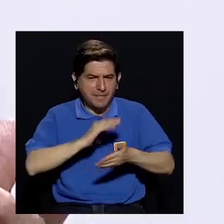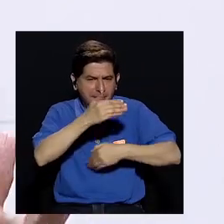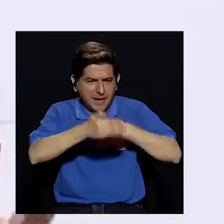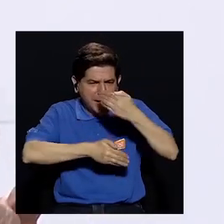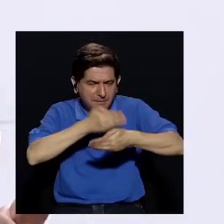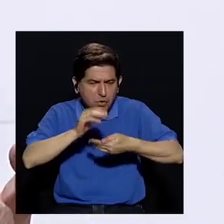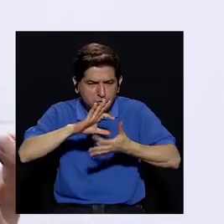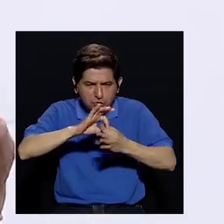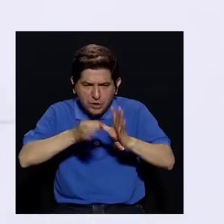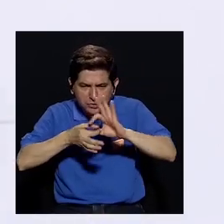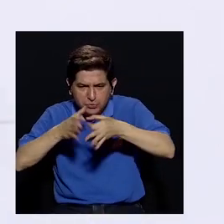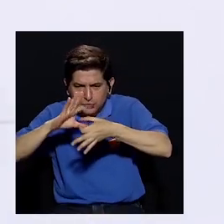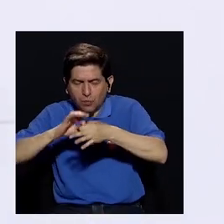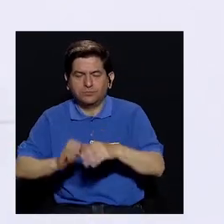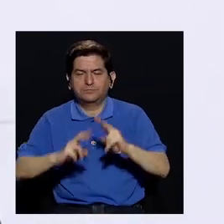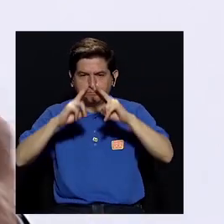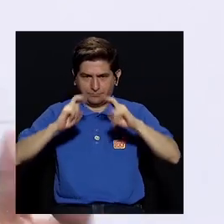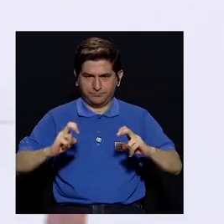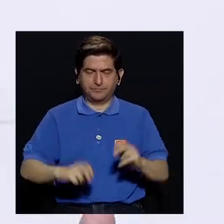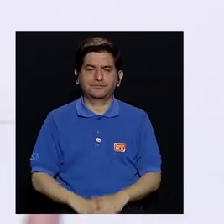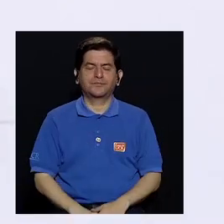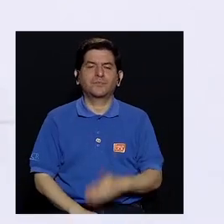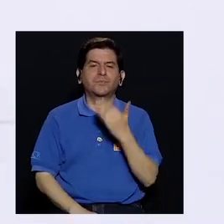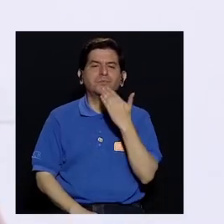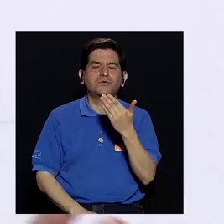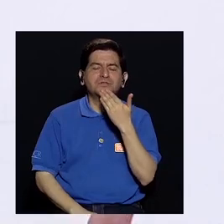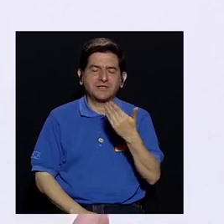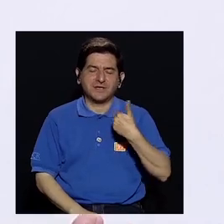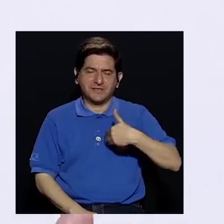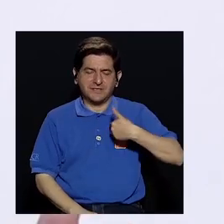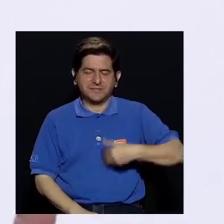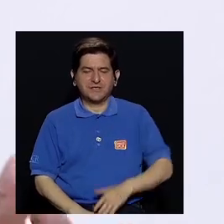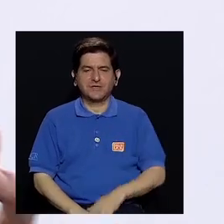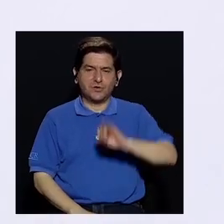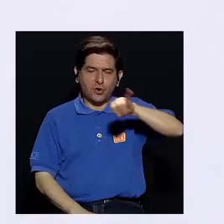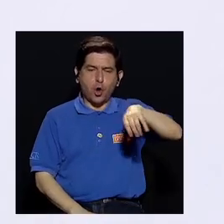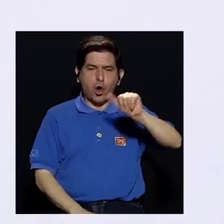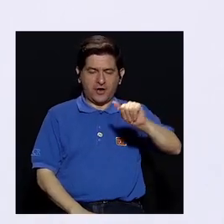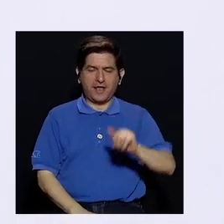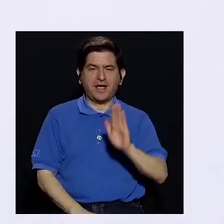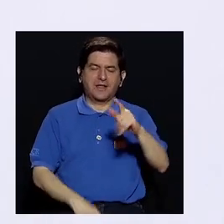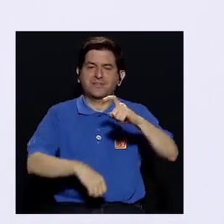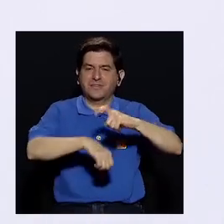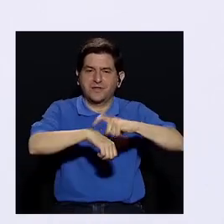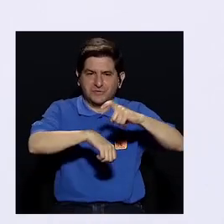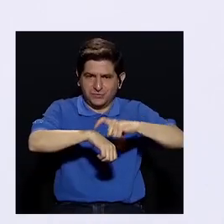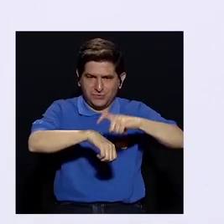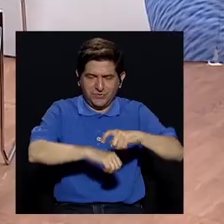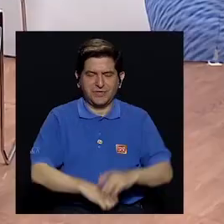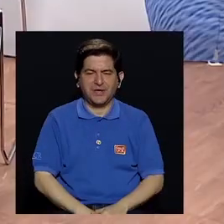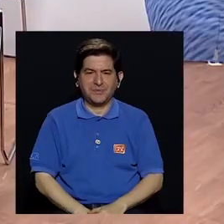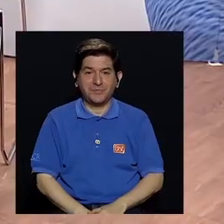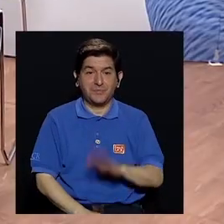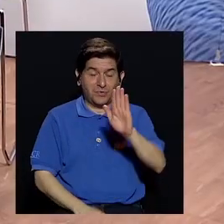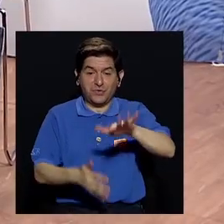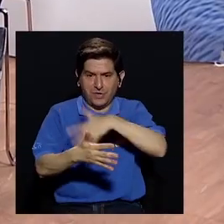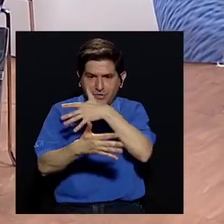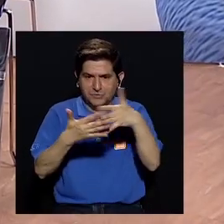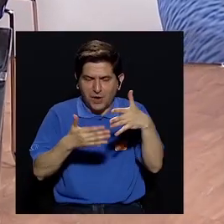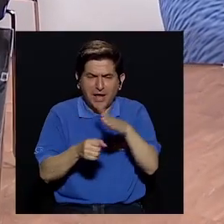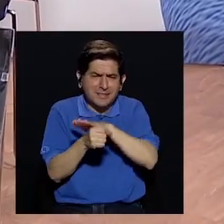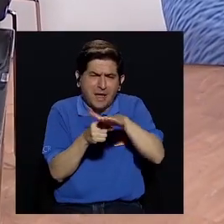que hubiera tenido un gran programa en la secuenciación ni nada por el estilo más correcto muy bien don jorge le agradecemos muchísimo